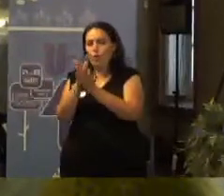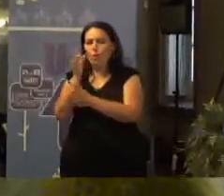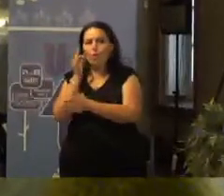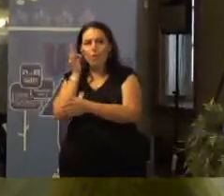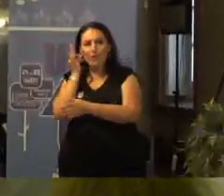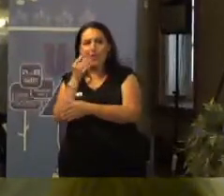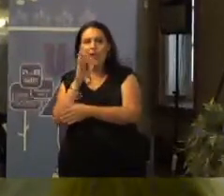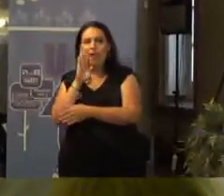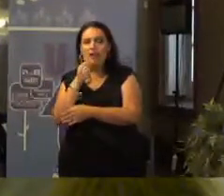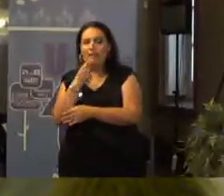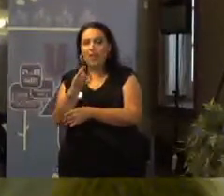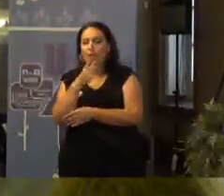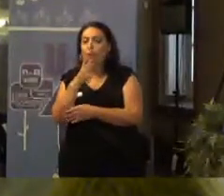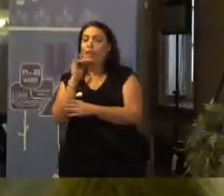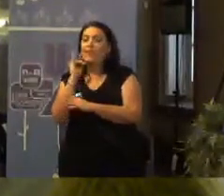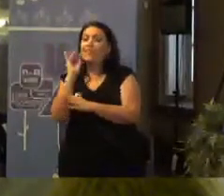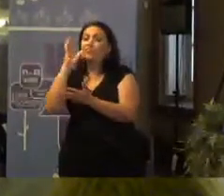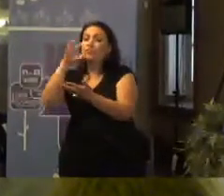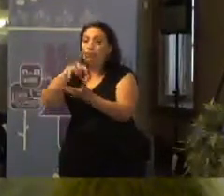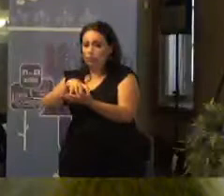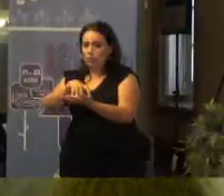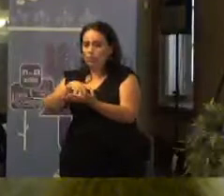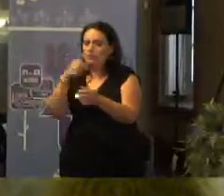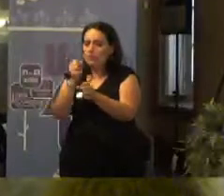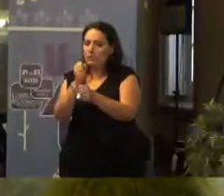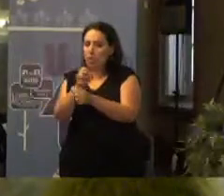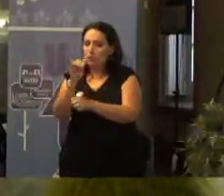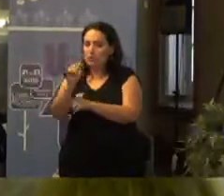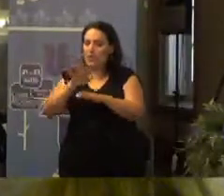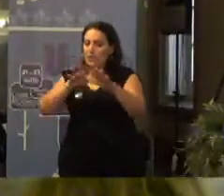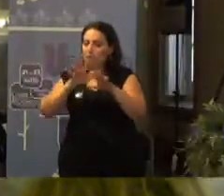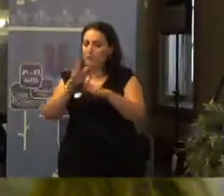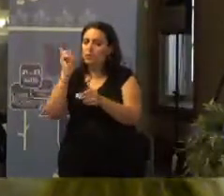que o traballo nas institucións tamén é unha forma de activismo, que o é, pero son como se fan.